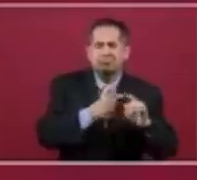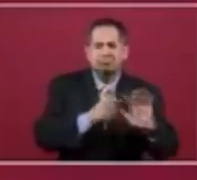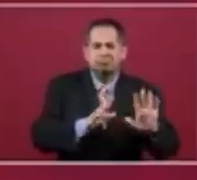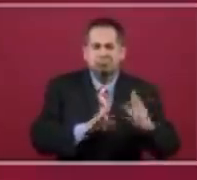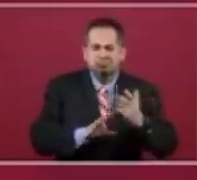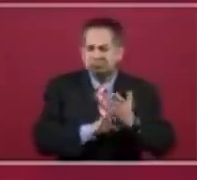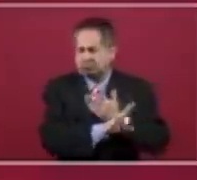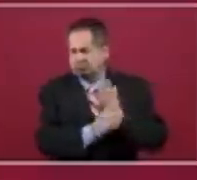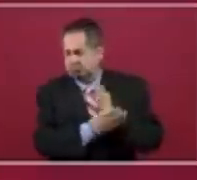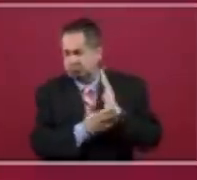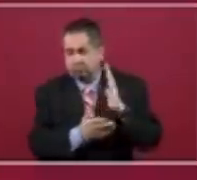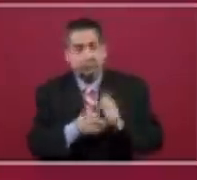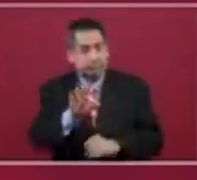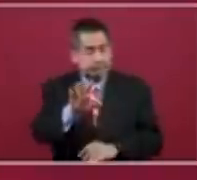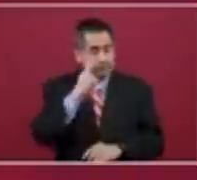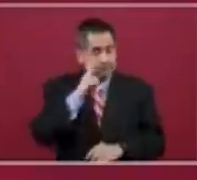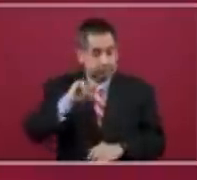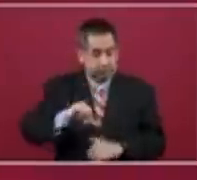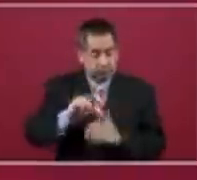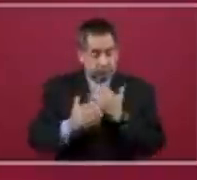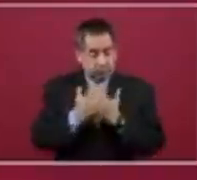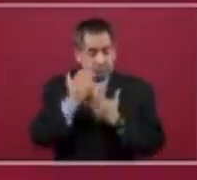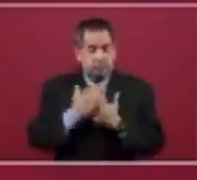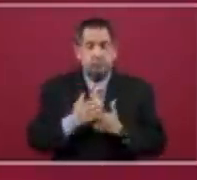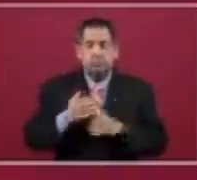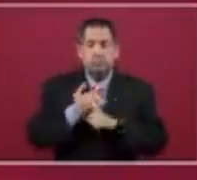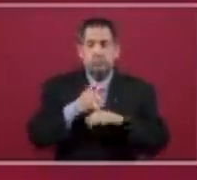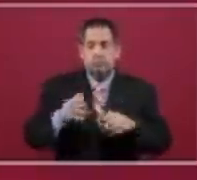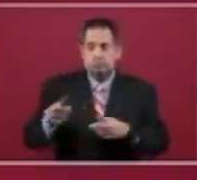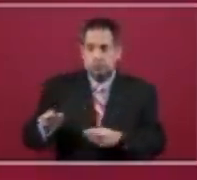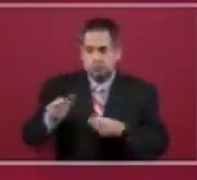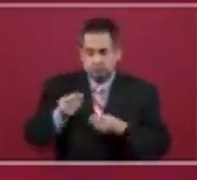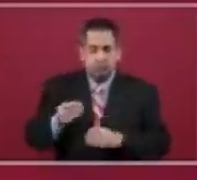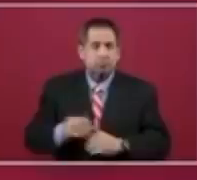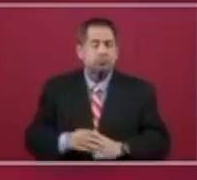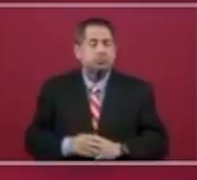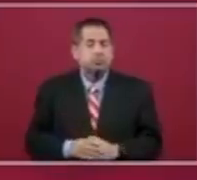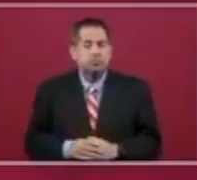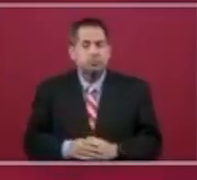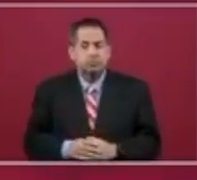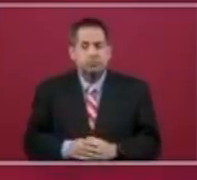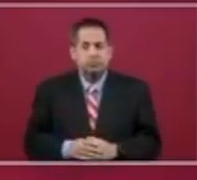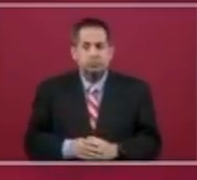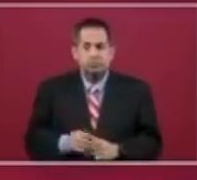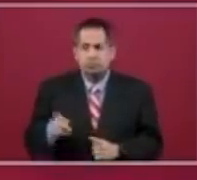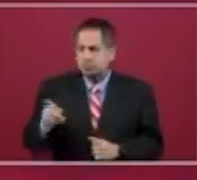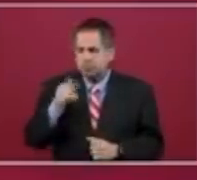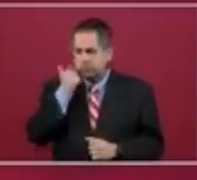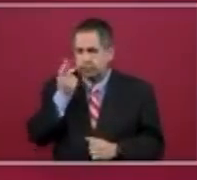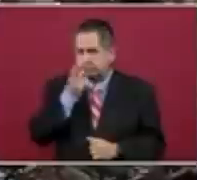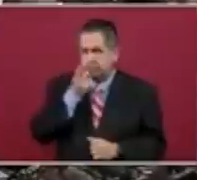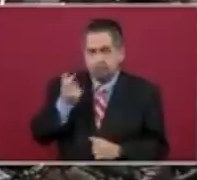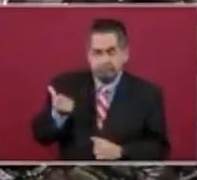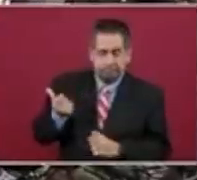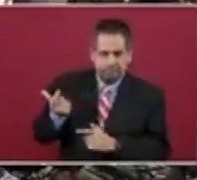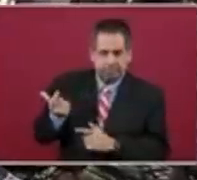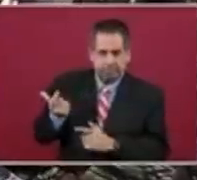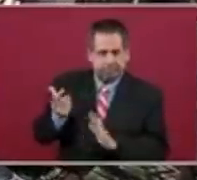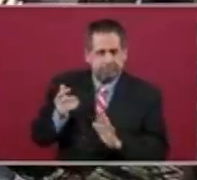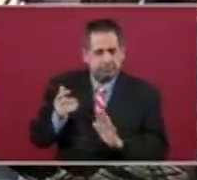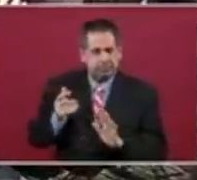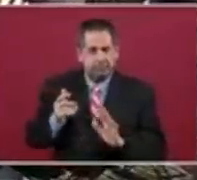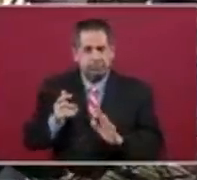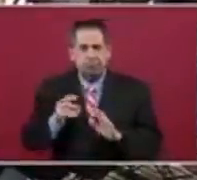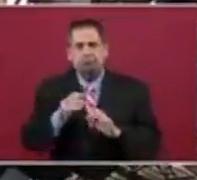Hoy en la mañana, en el informe, lo que pasa es que no lo quiso decir aquí